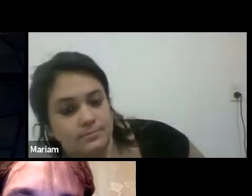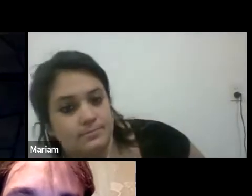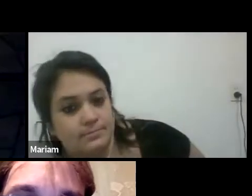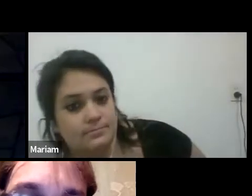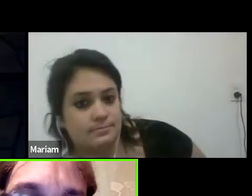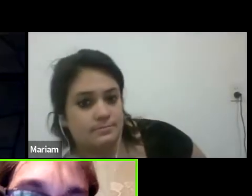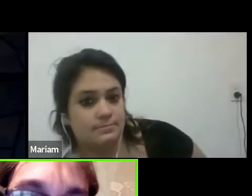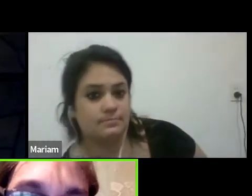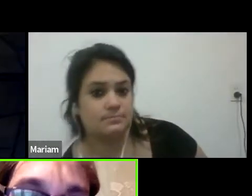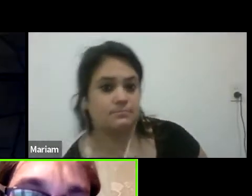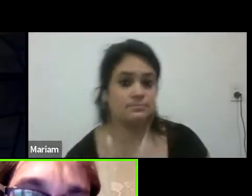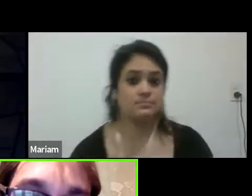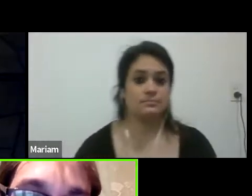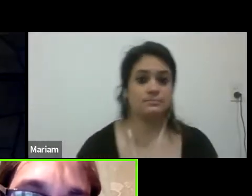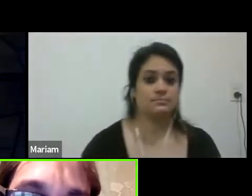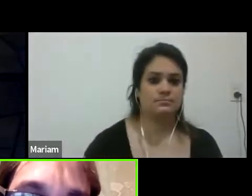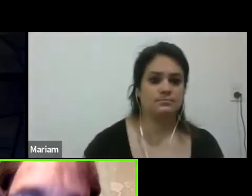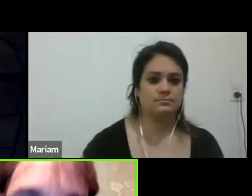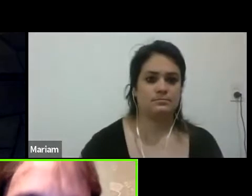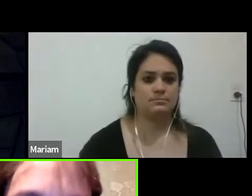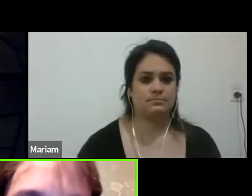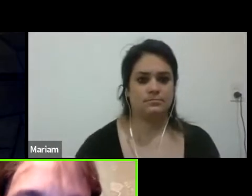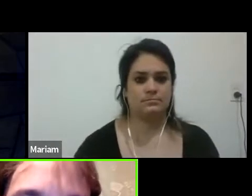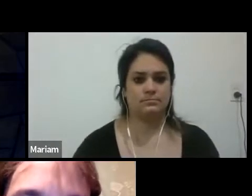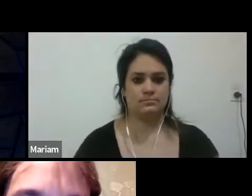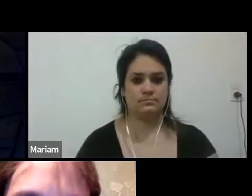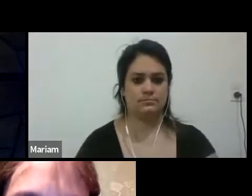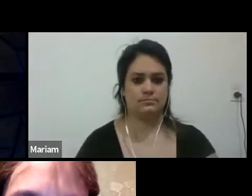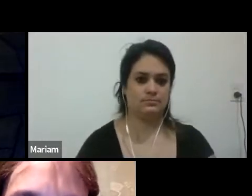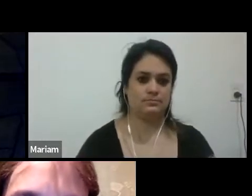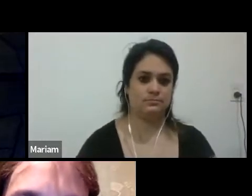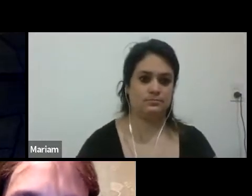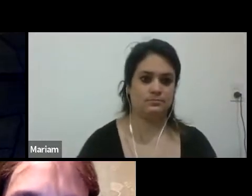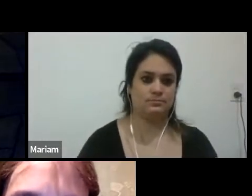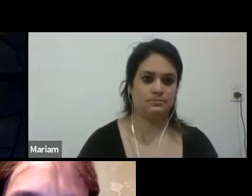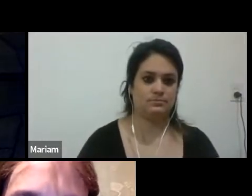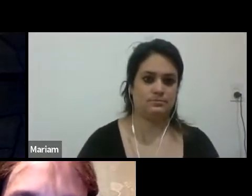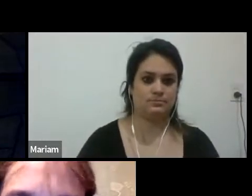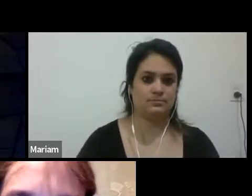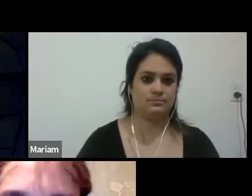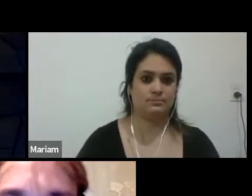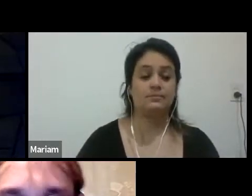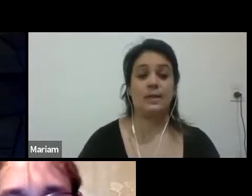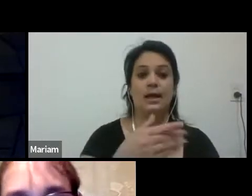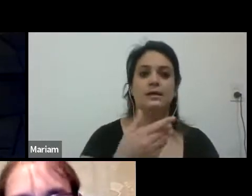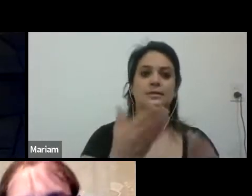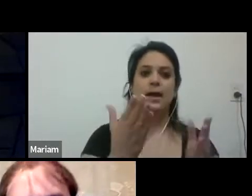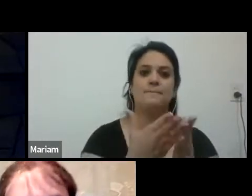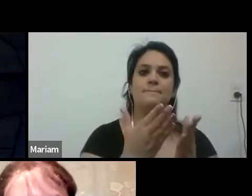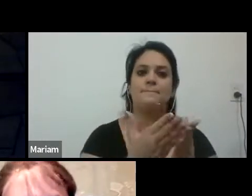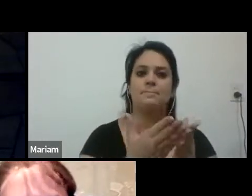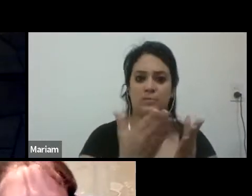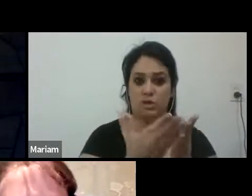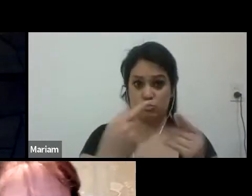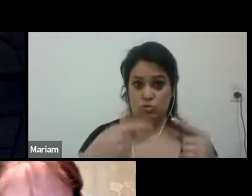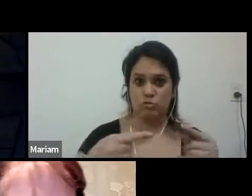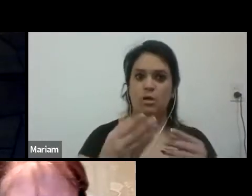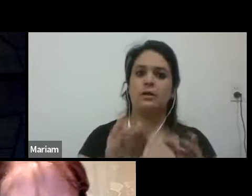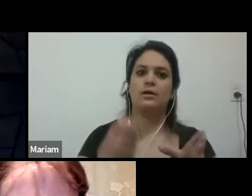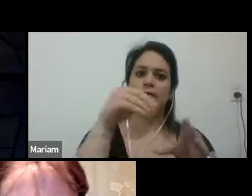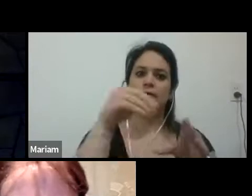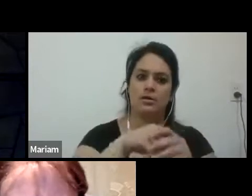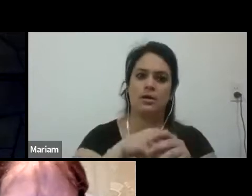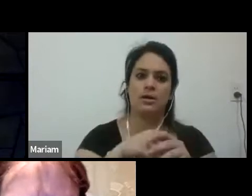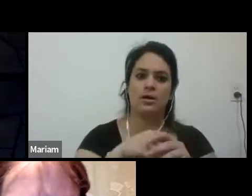mientras aparece una pregunta y sé que están preguntando el material de estudio la bibliografía está incluida en la